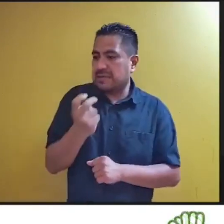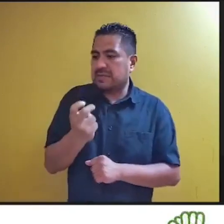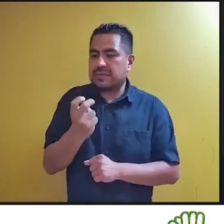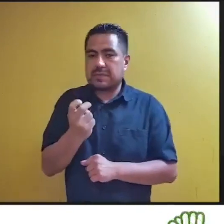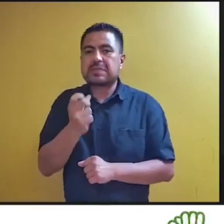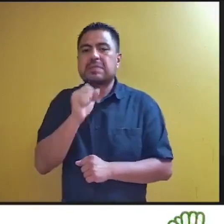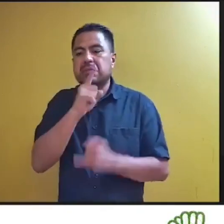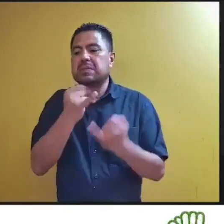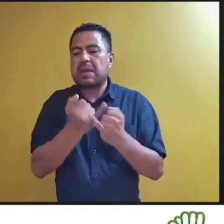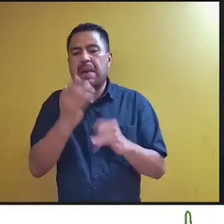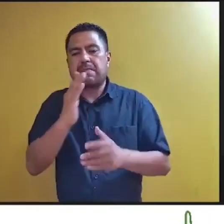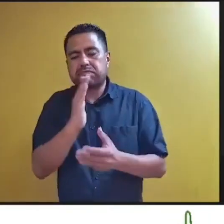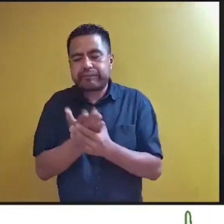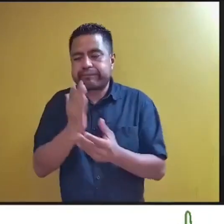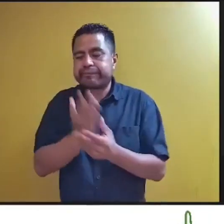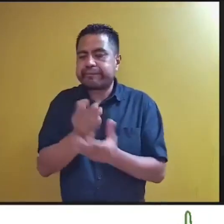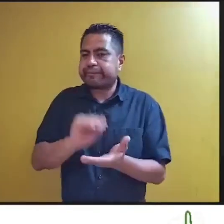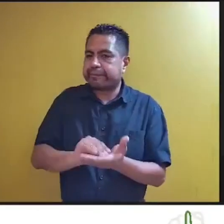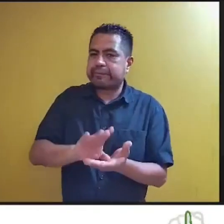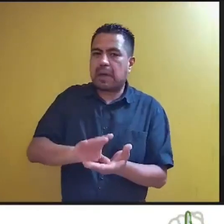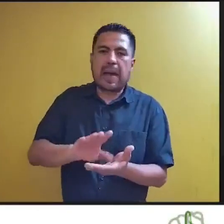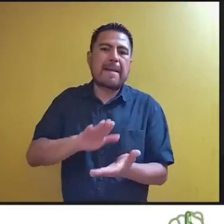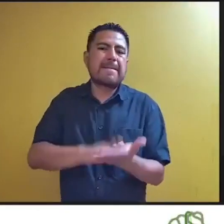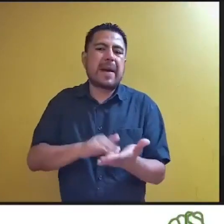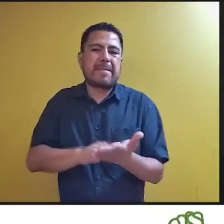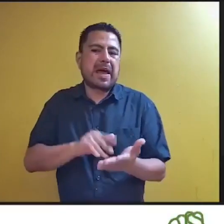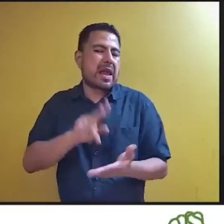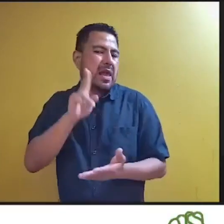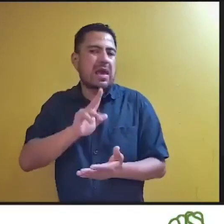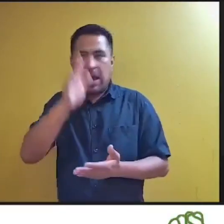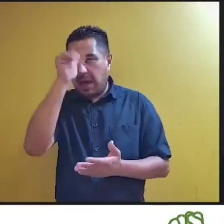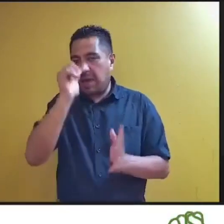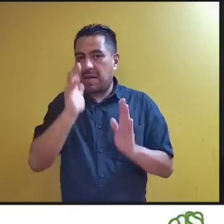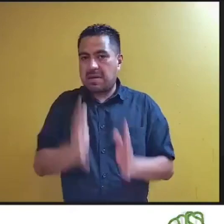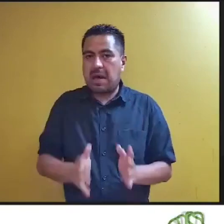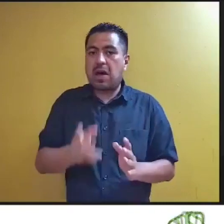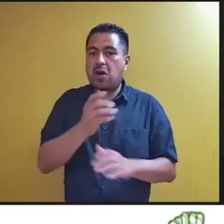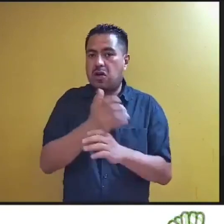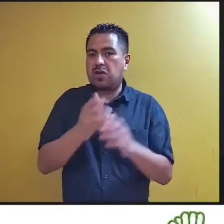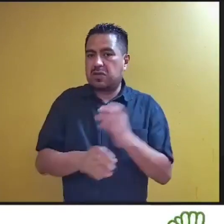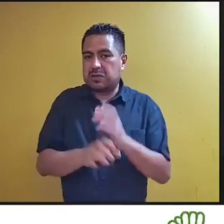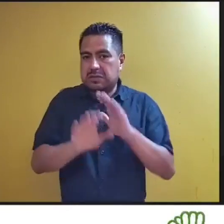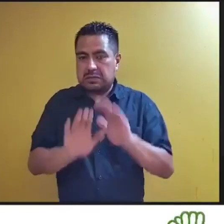sus anexos o los documentos aprobados, cosa